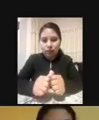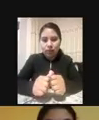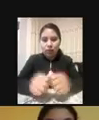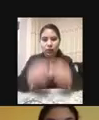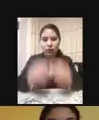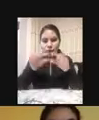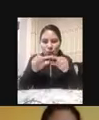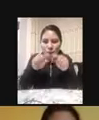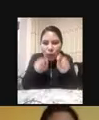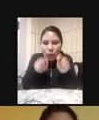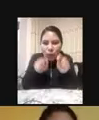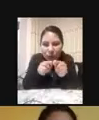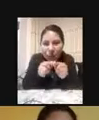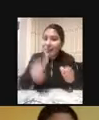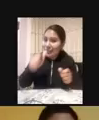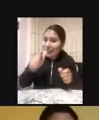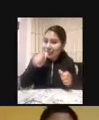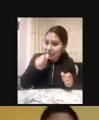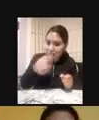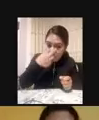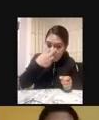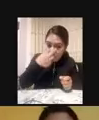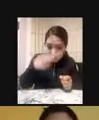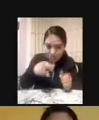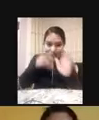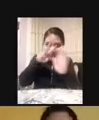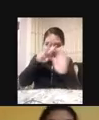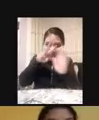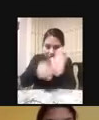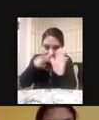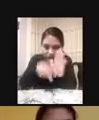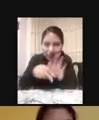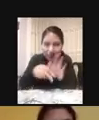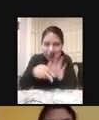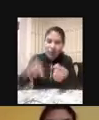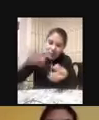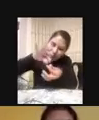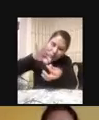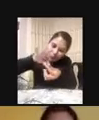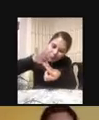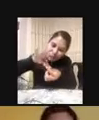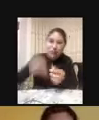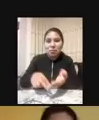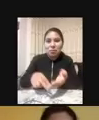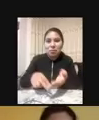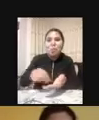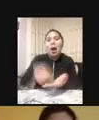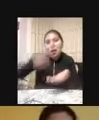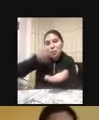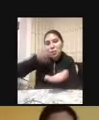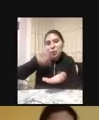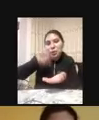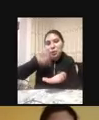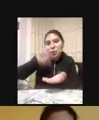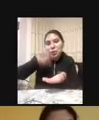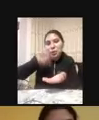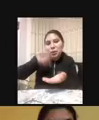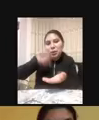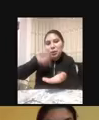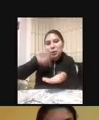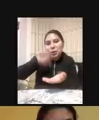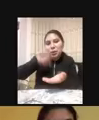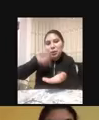utensilios. Podemos usar un crochet, unas pincitas, unos tenedores para que también se haga el trabajo con el uso de